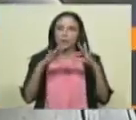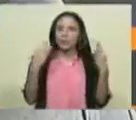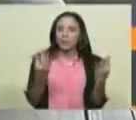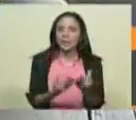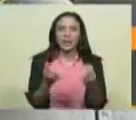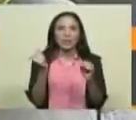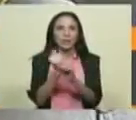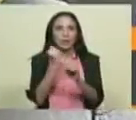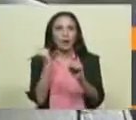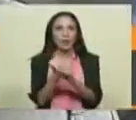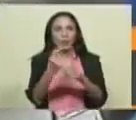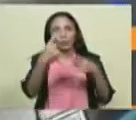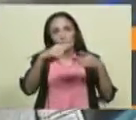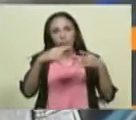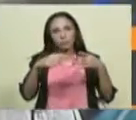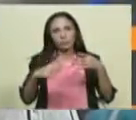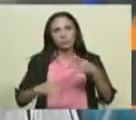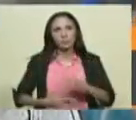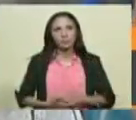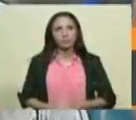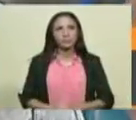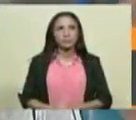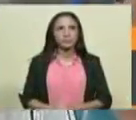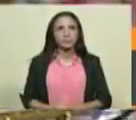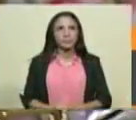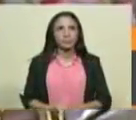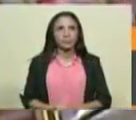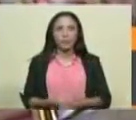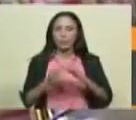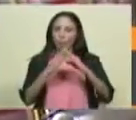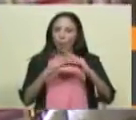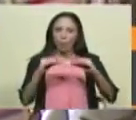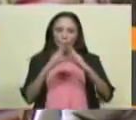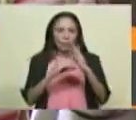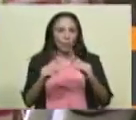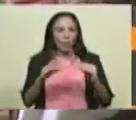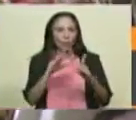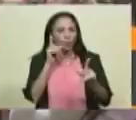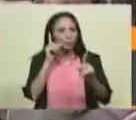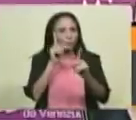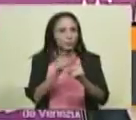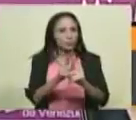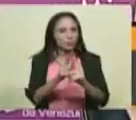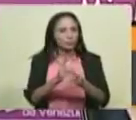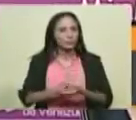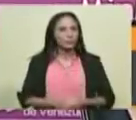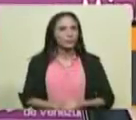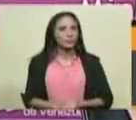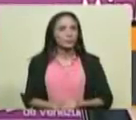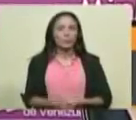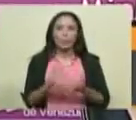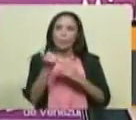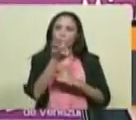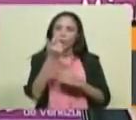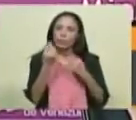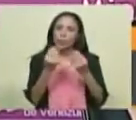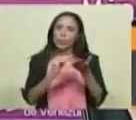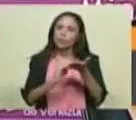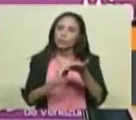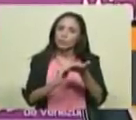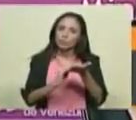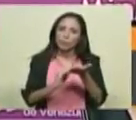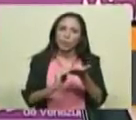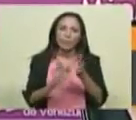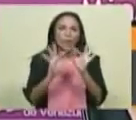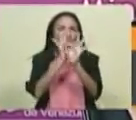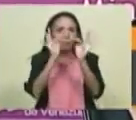trabajador. Vamos atendiendo integralmente a un pueblo y vamos descubriendo las fórmulas para la igualdad y